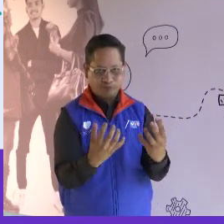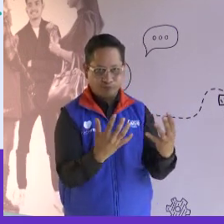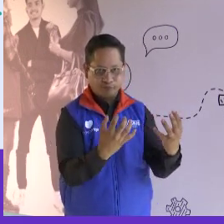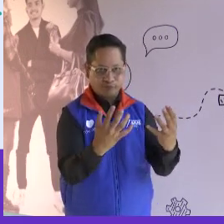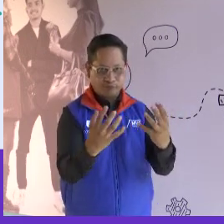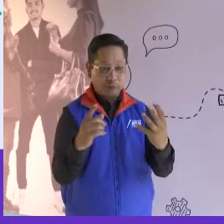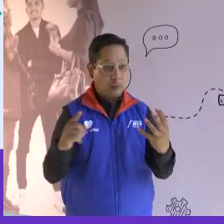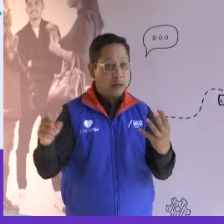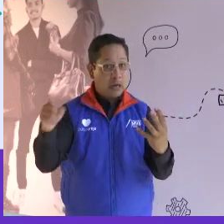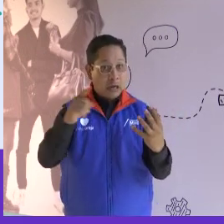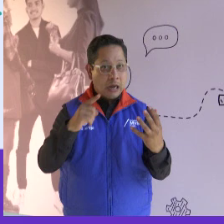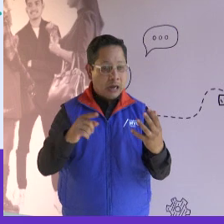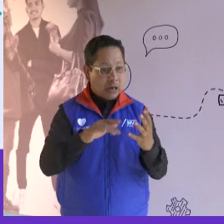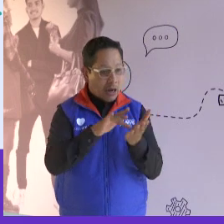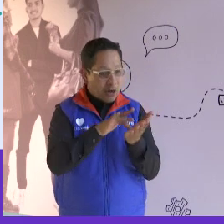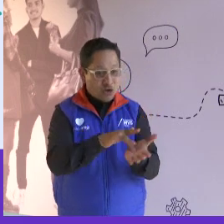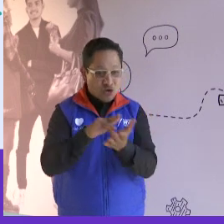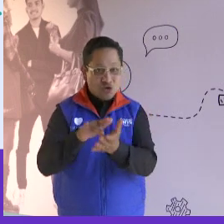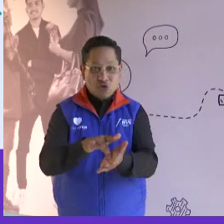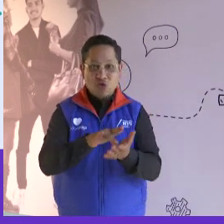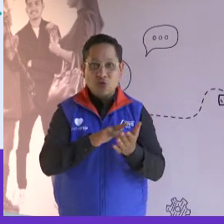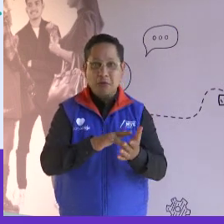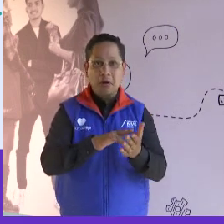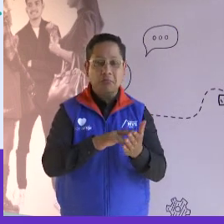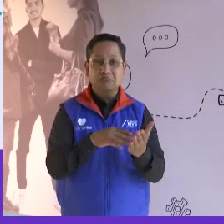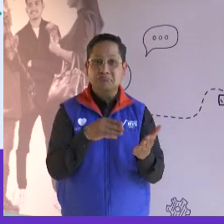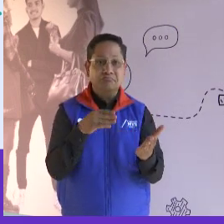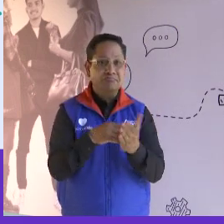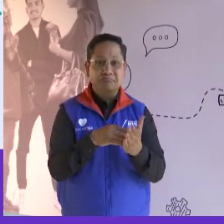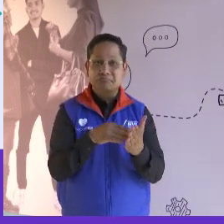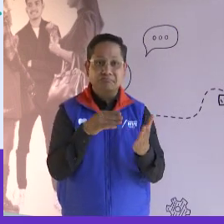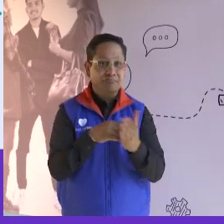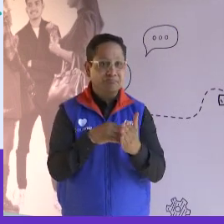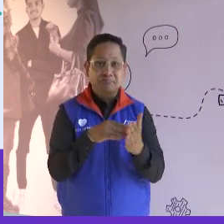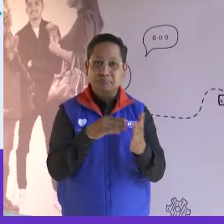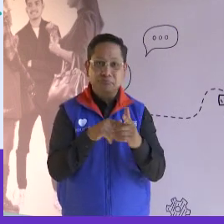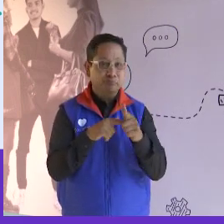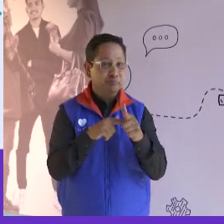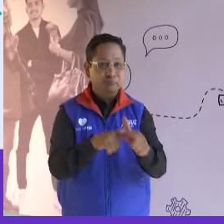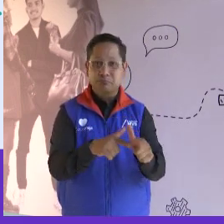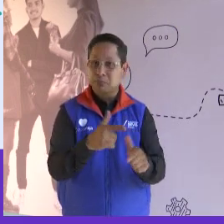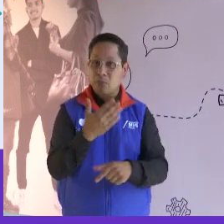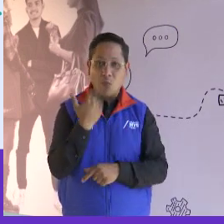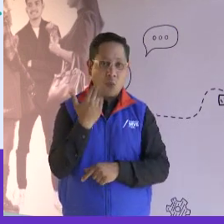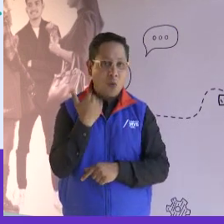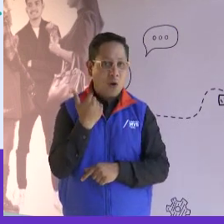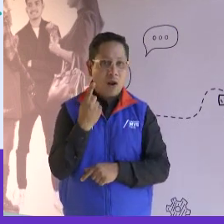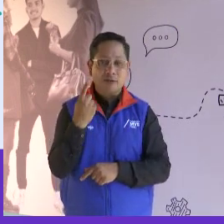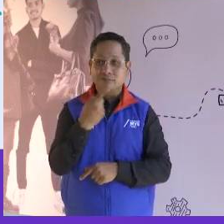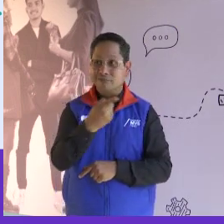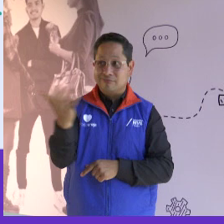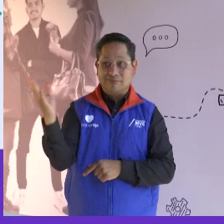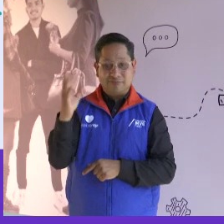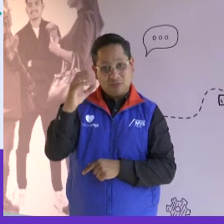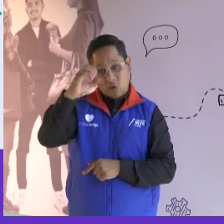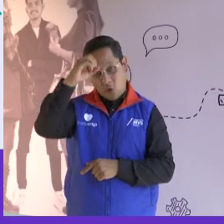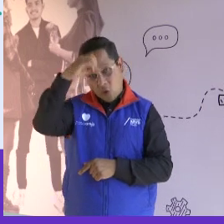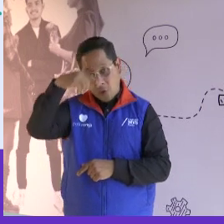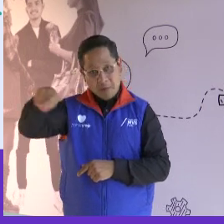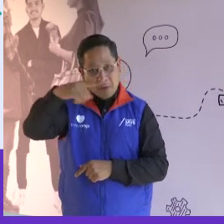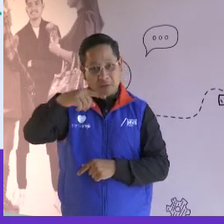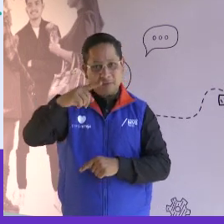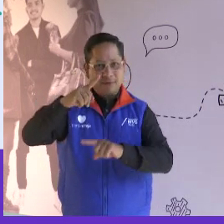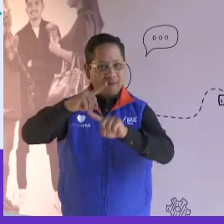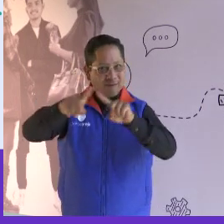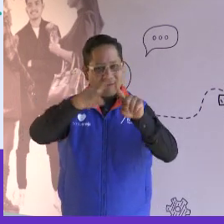no se pone de acuerdo la cooperación internacional. En el sector de las organizaciones ya lo hemos platicado, la diferencia de opiniones. Y en el sector